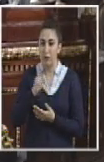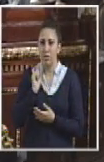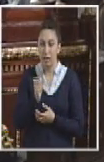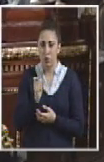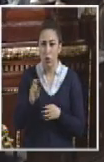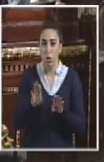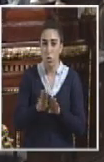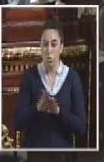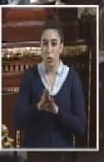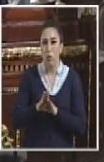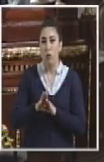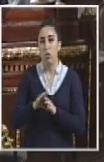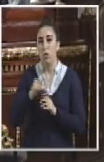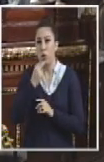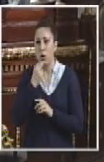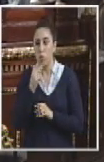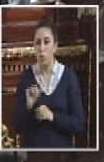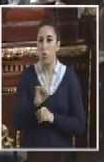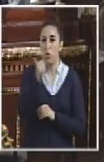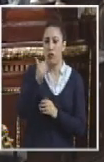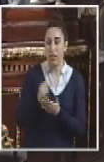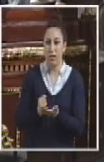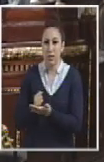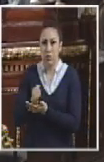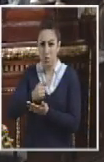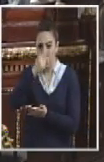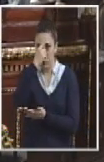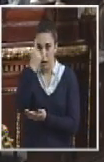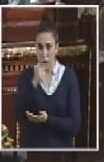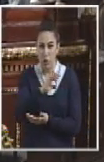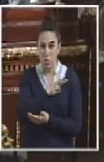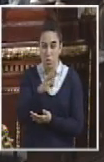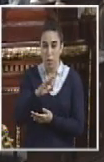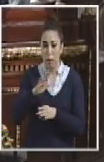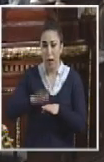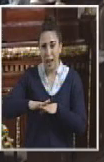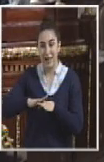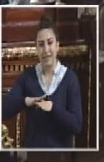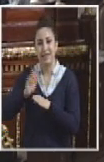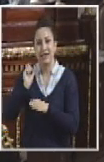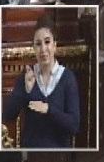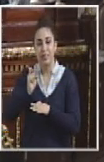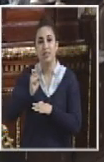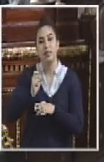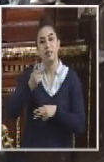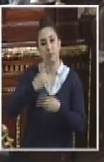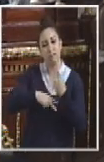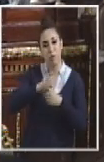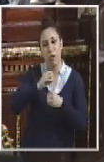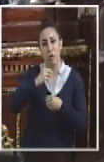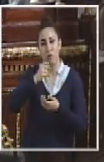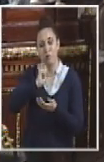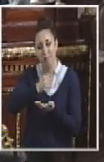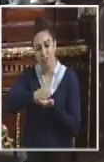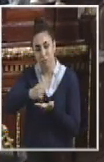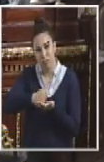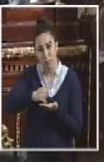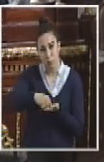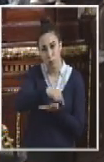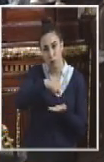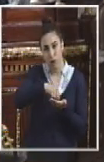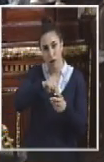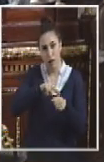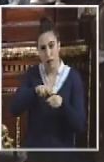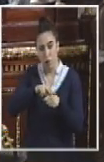encontrar alternativas para aumentar el número de metros cuadrados de área verde por habitante. Esto, de acuerdo a